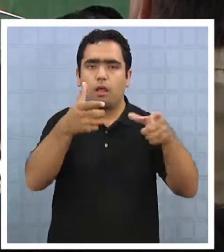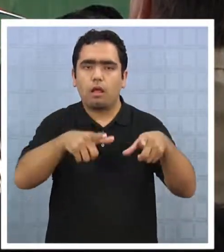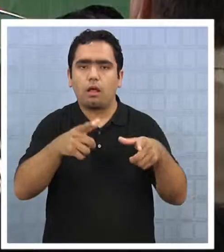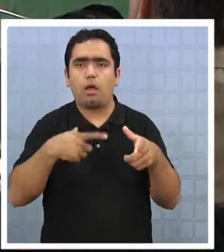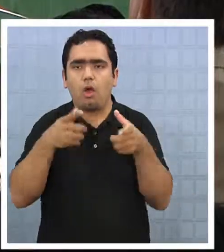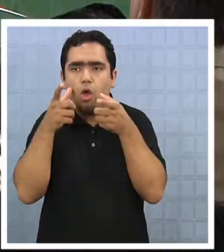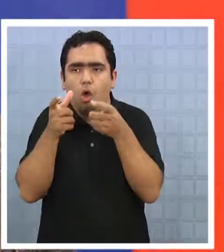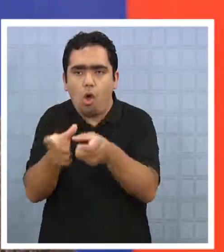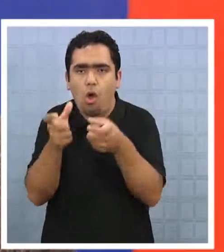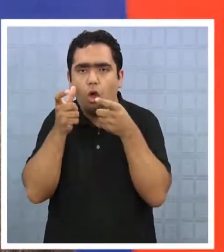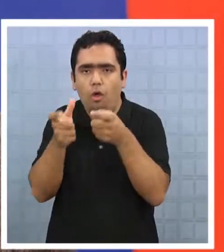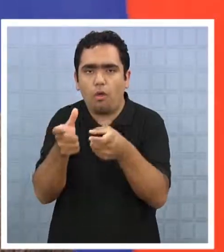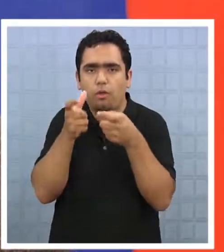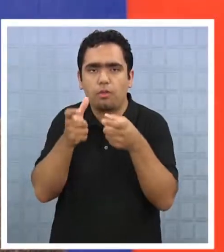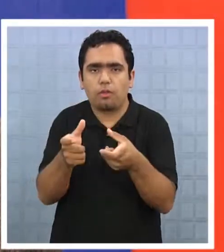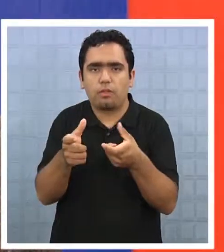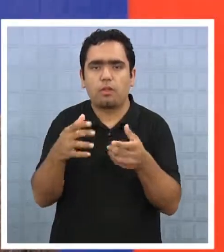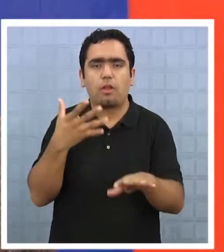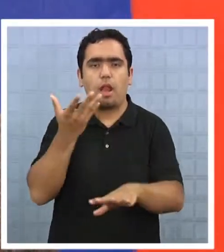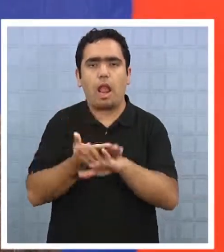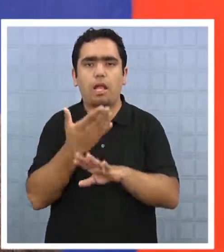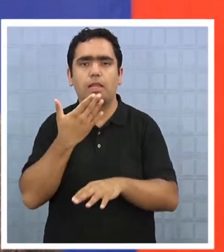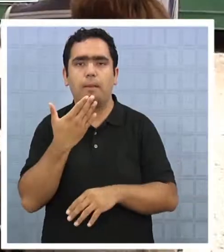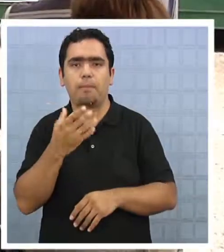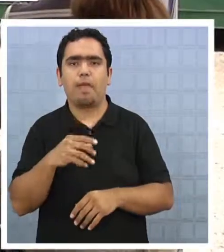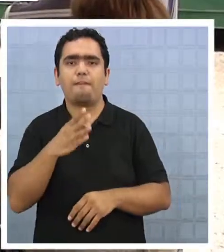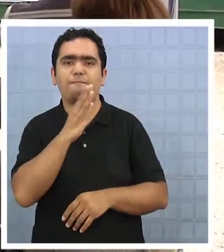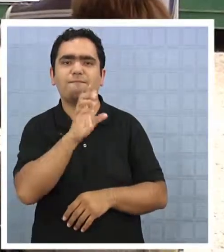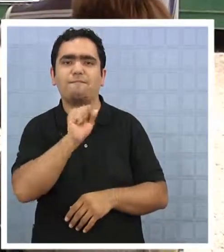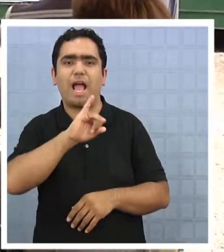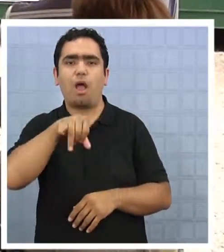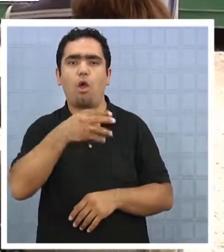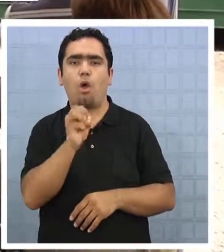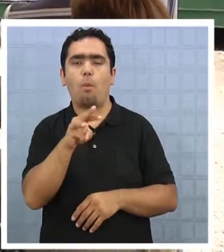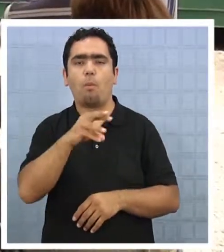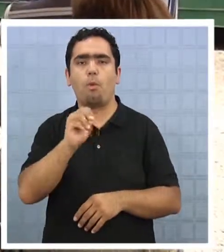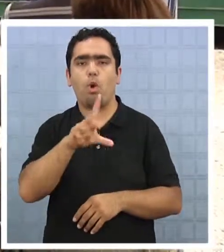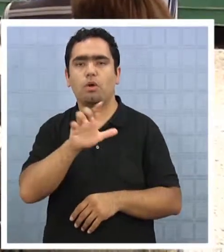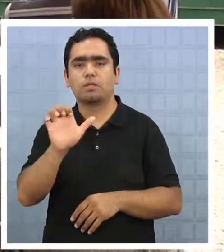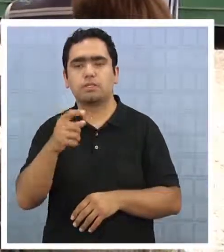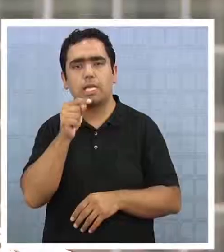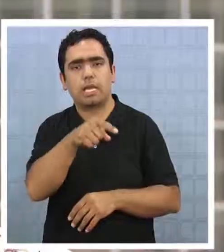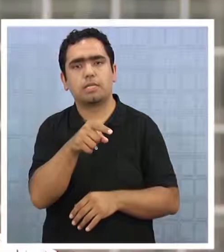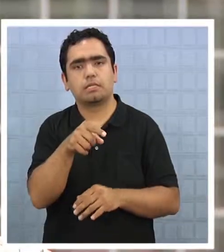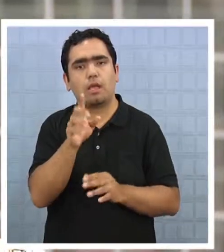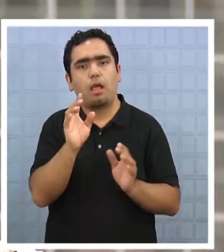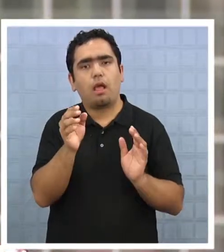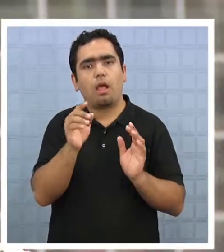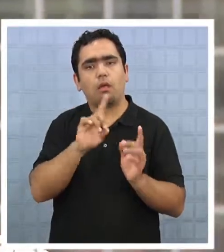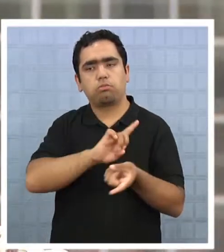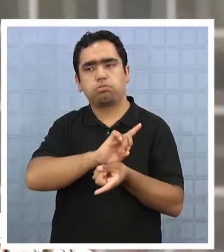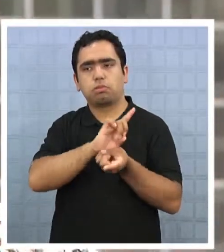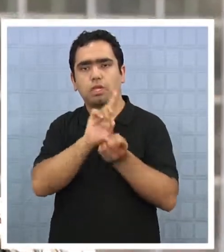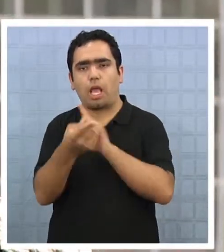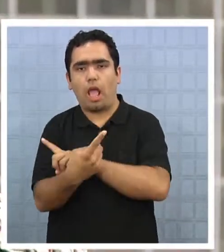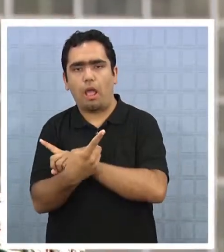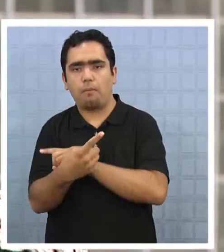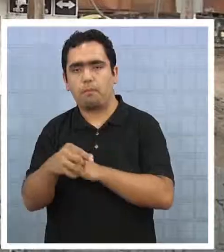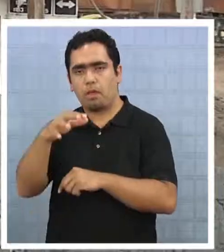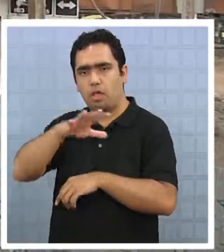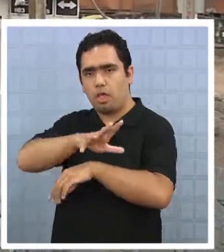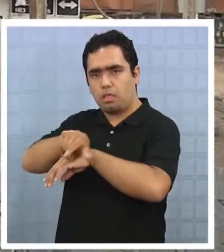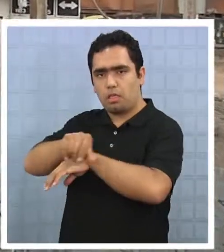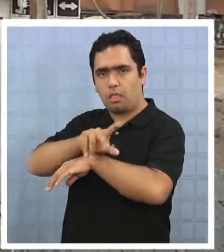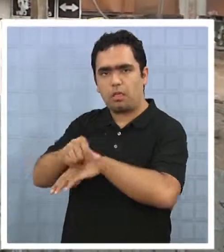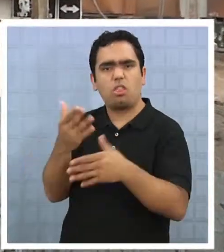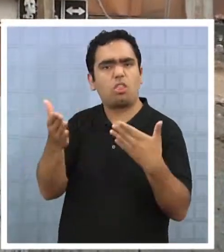La garita se suma a los puestos de control existentes en Bajo Molle y el Acceso Oriente, lo que de alguna manera ha provocado el